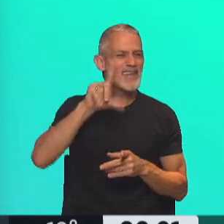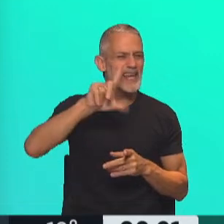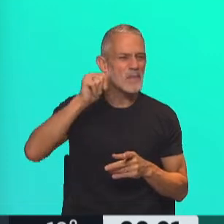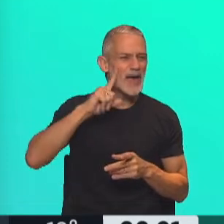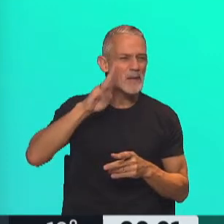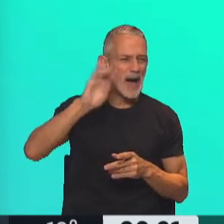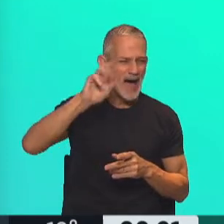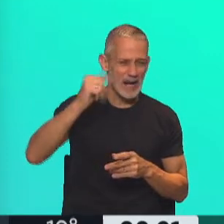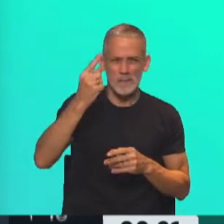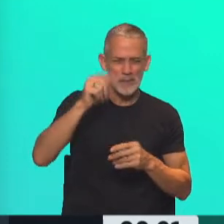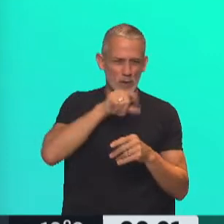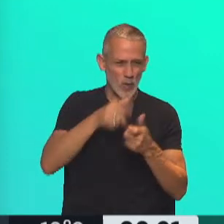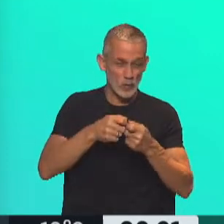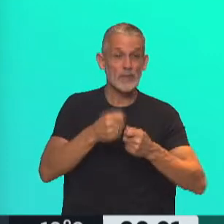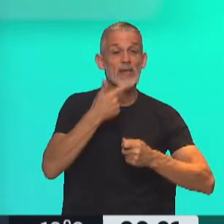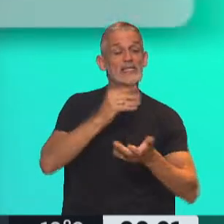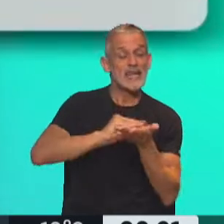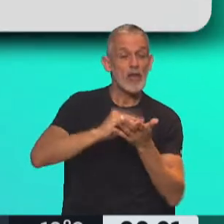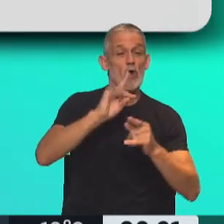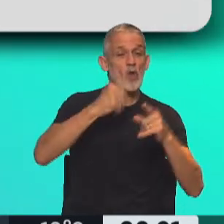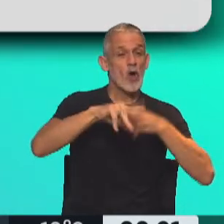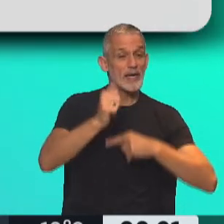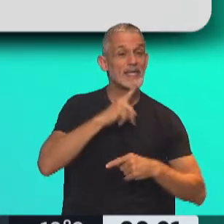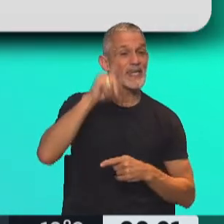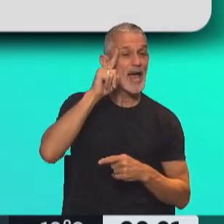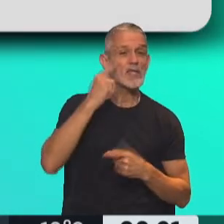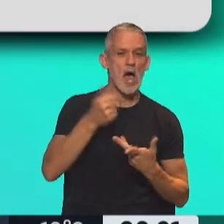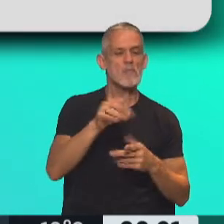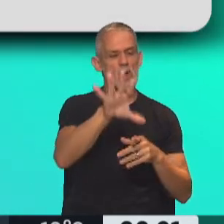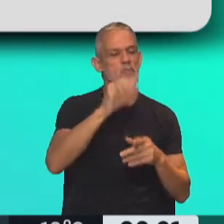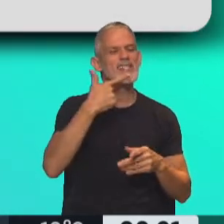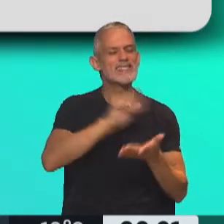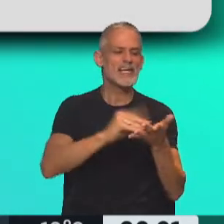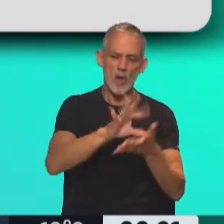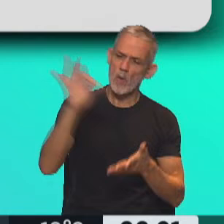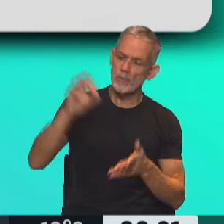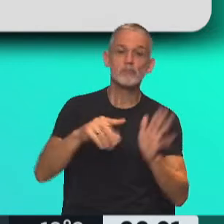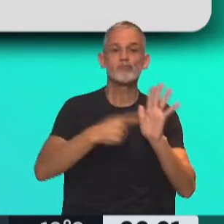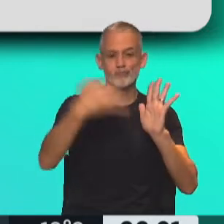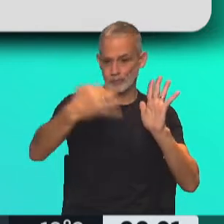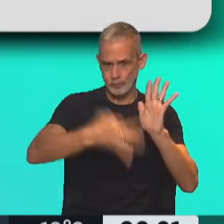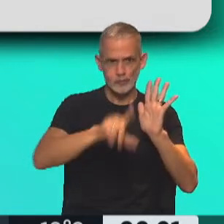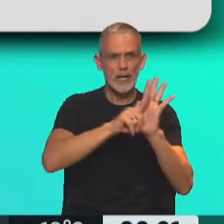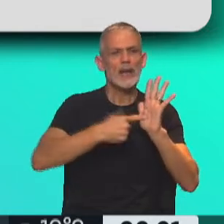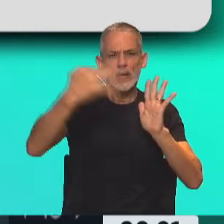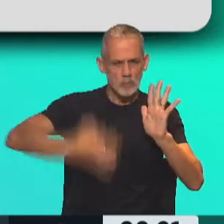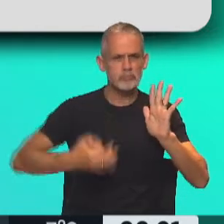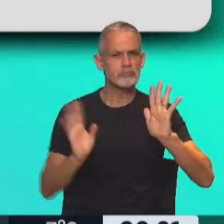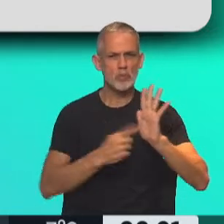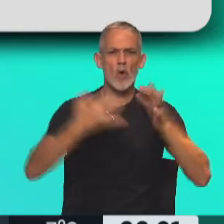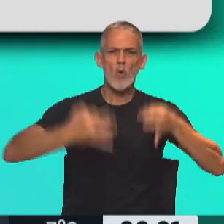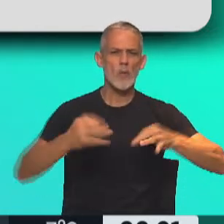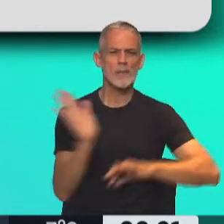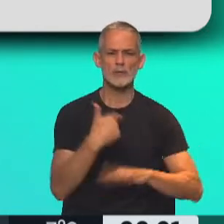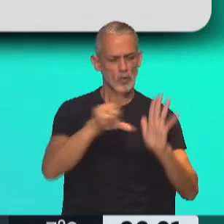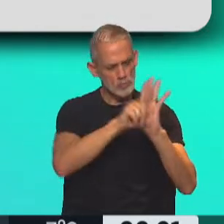primera publicación en Twitter que el senador Martín Doñati fue designado por el Senado y que cumple con la ley vigente. Exactamente. Dice